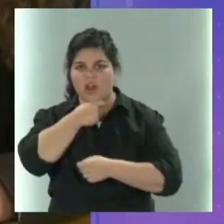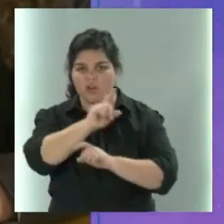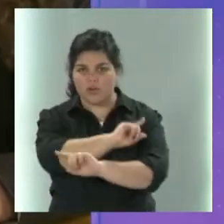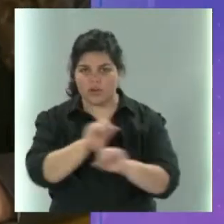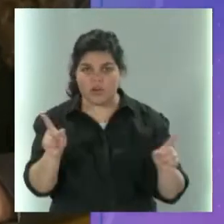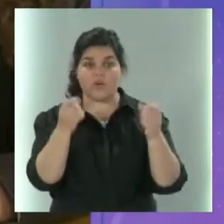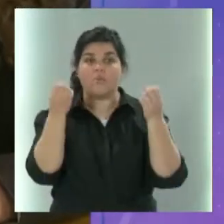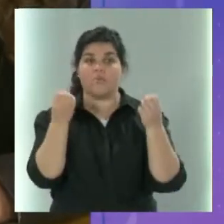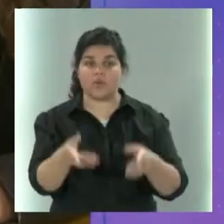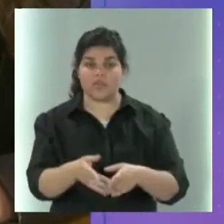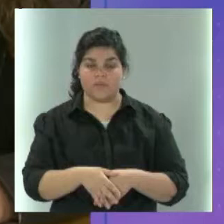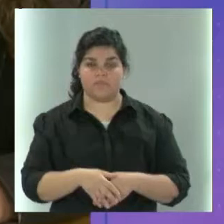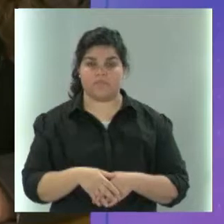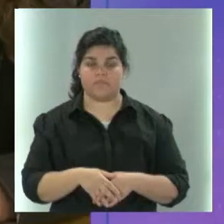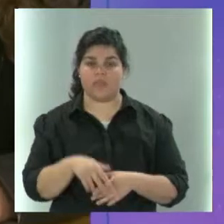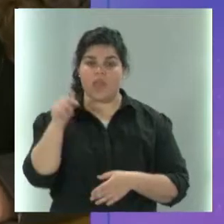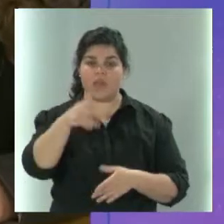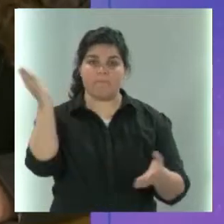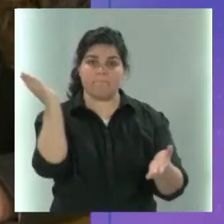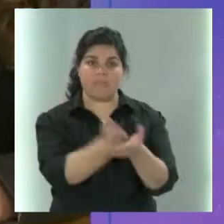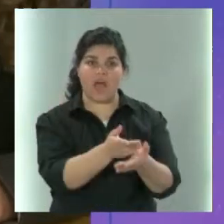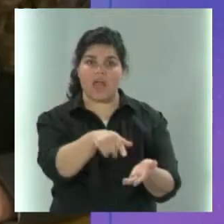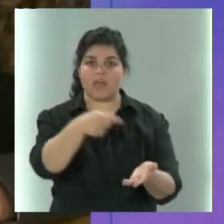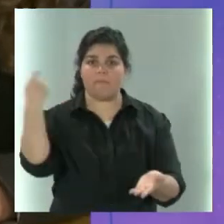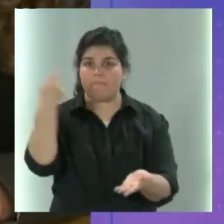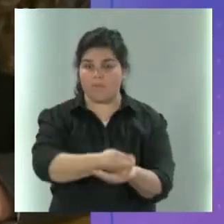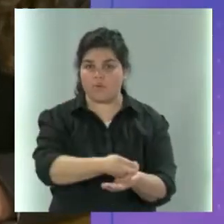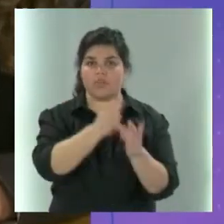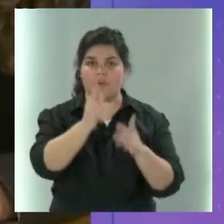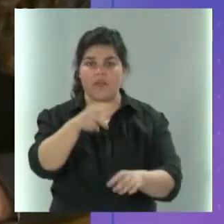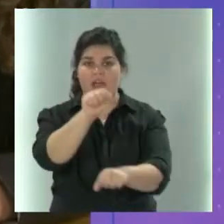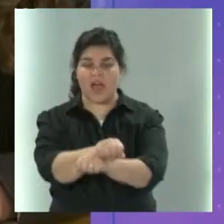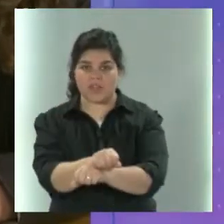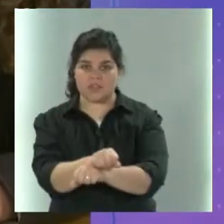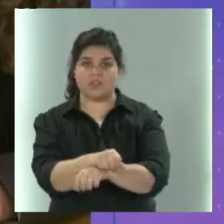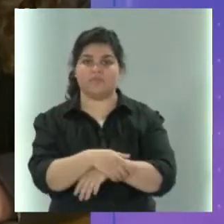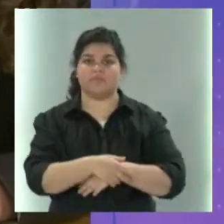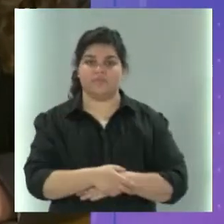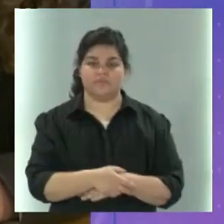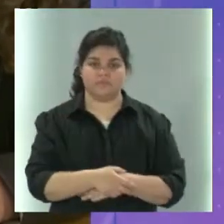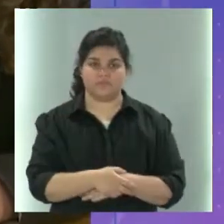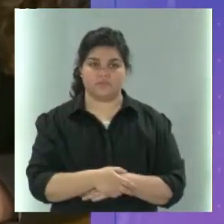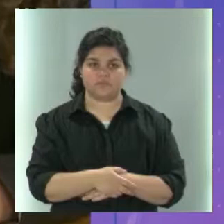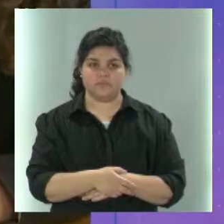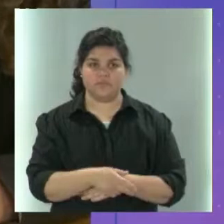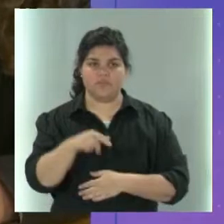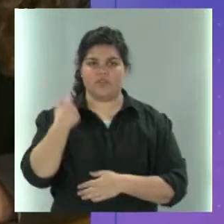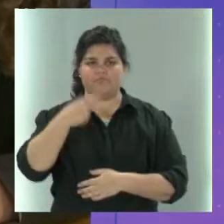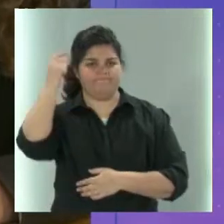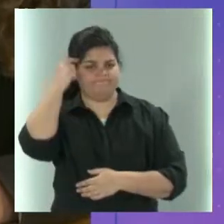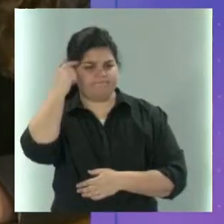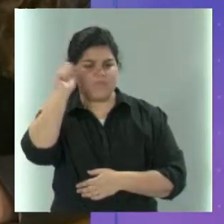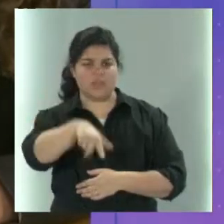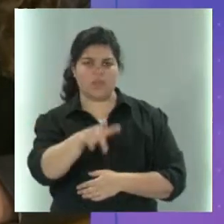pena faltas menores con multa o días de cárceles. Nosotros consideramos que esto de alguna